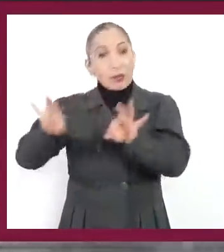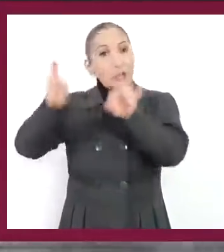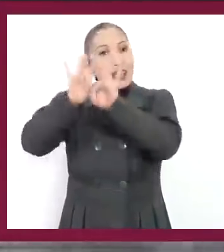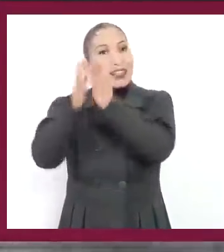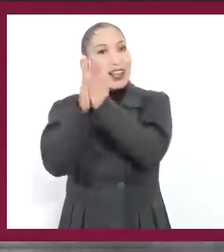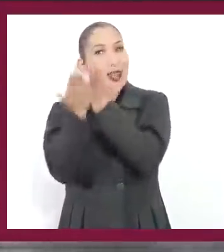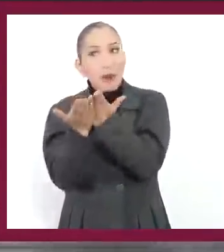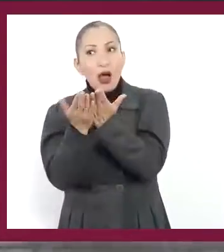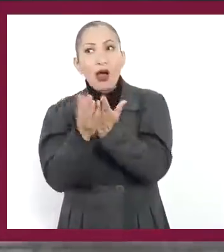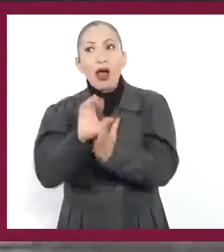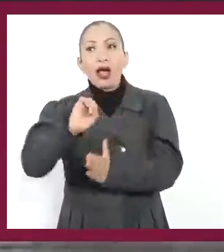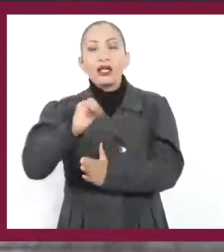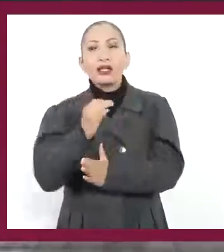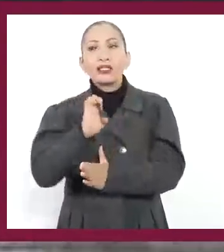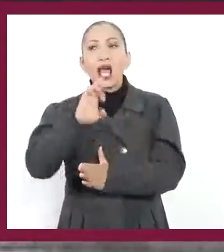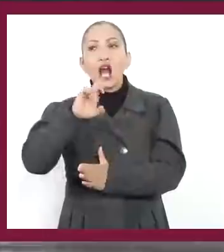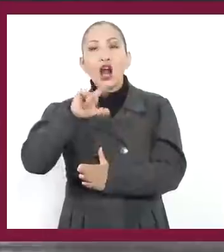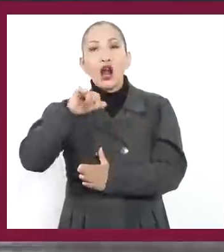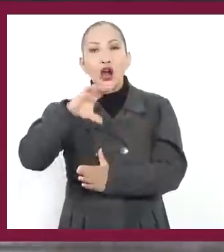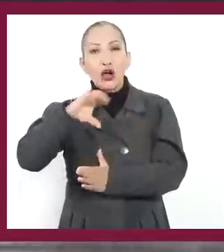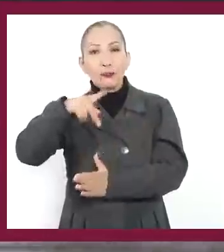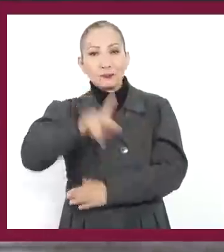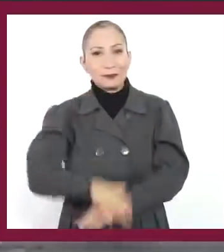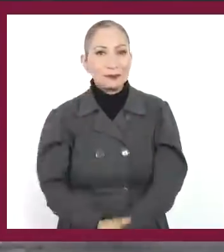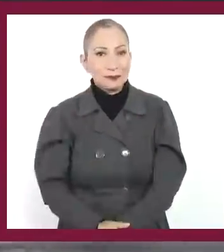obra, Sherlock Holmes.